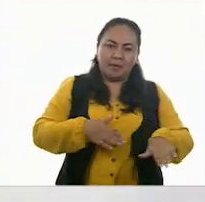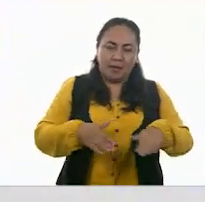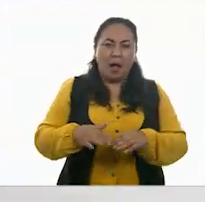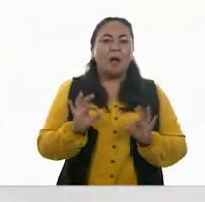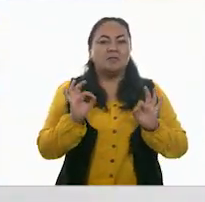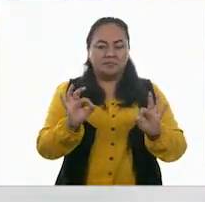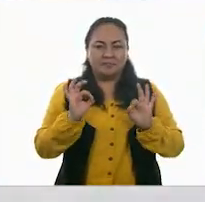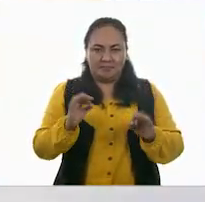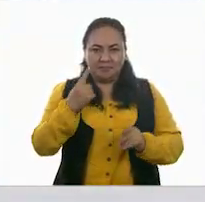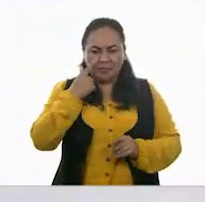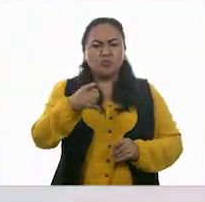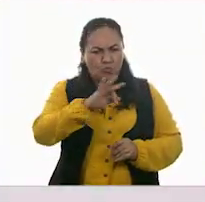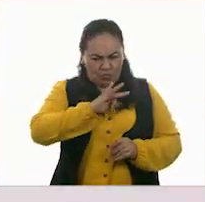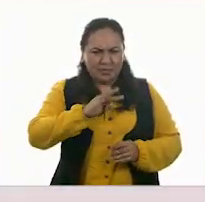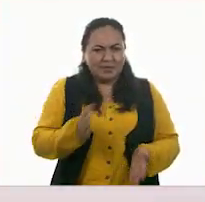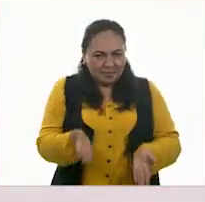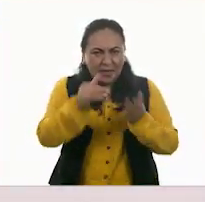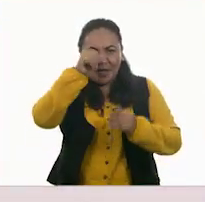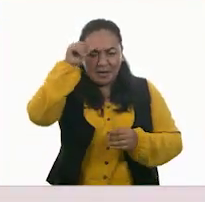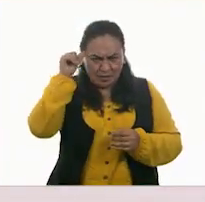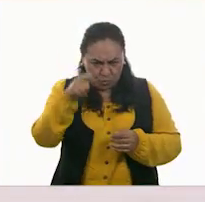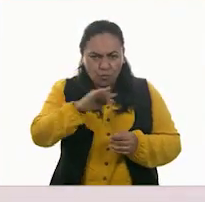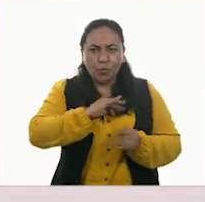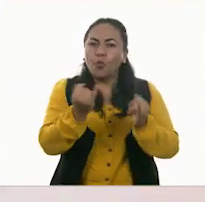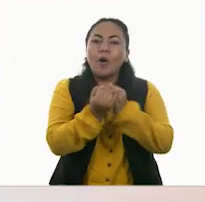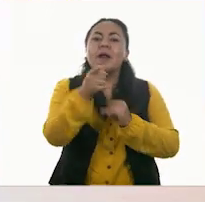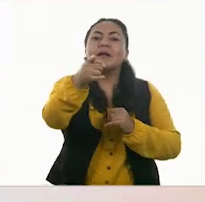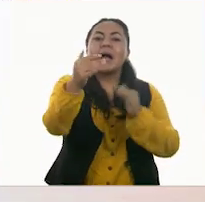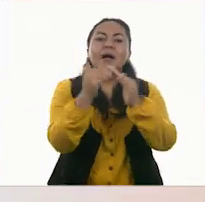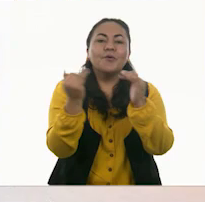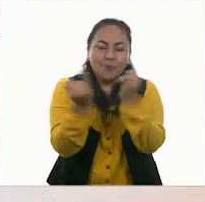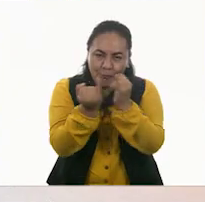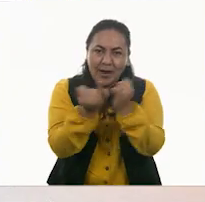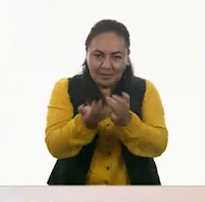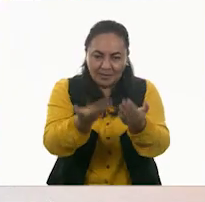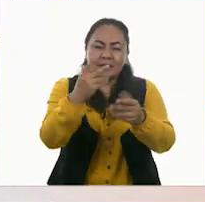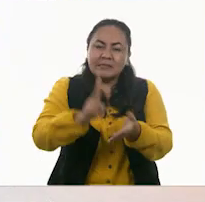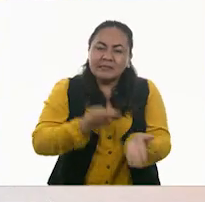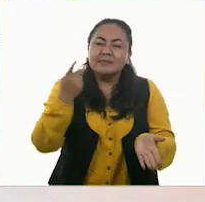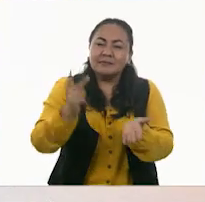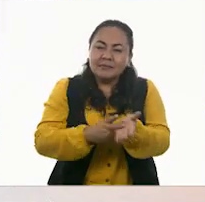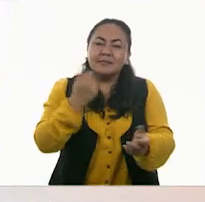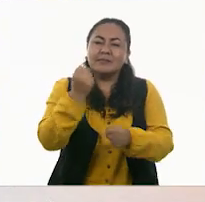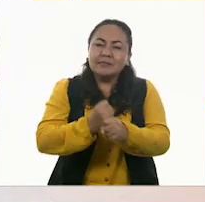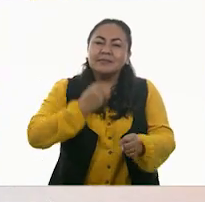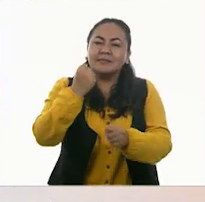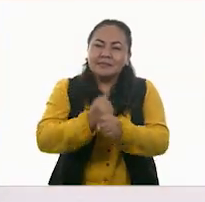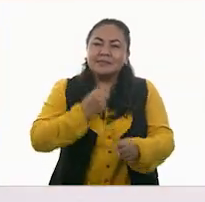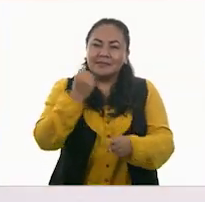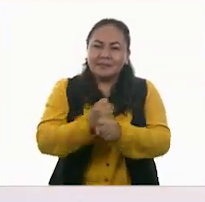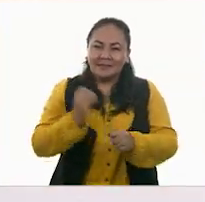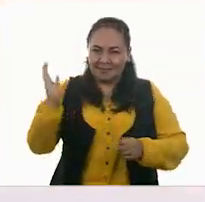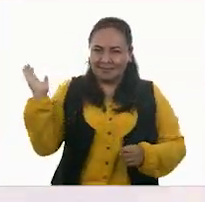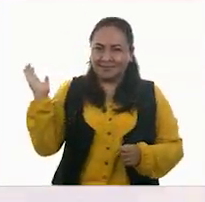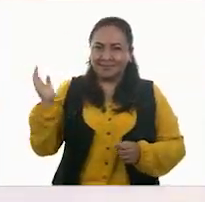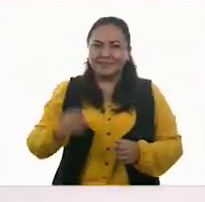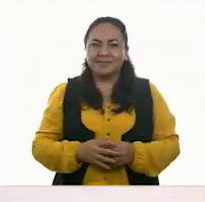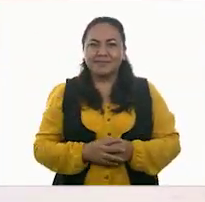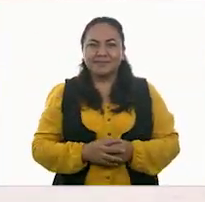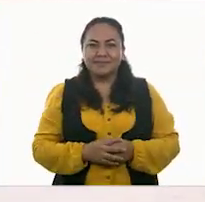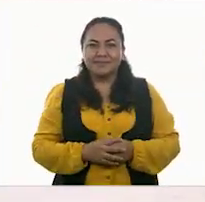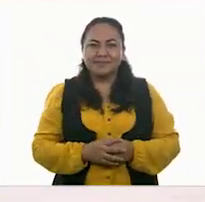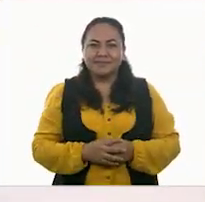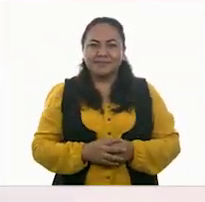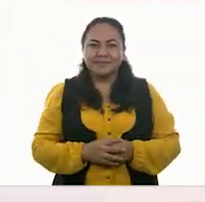Perfecto. Venga, Aníbal. Tú puedes, Aníbal. Allá en casita igual. Inténtelo. Vamos a practicar varias veces. Recuerda que no es competencia. Es